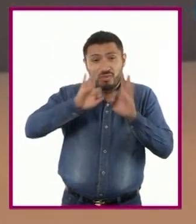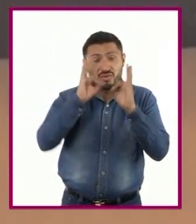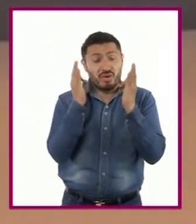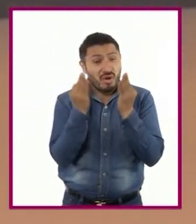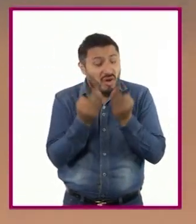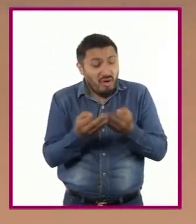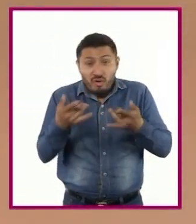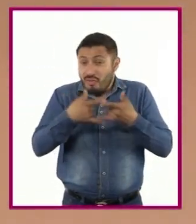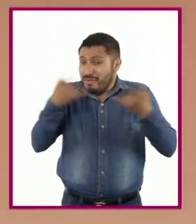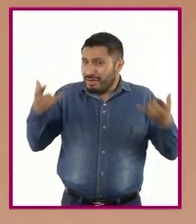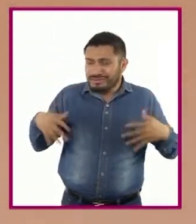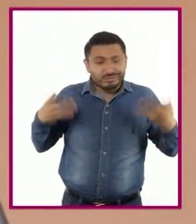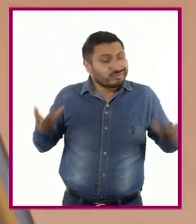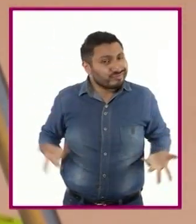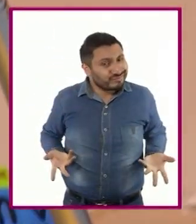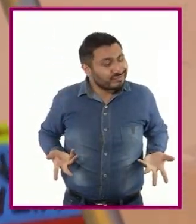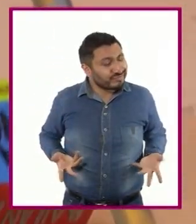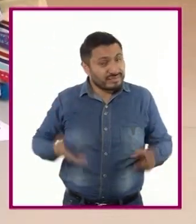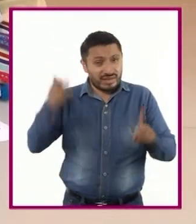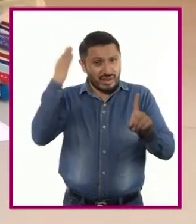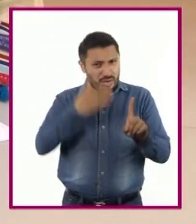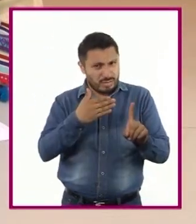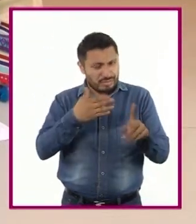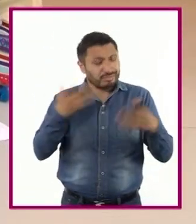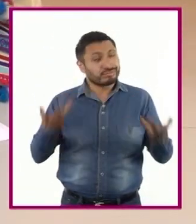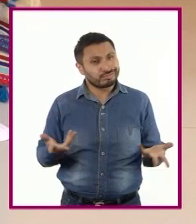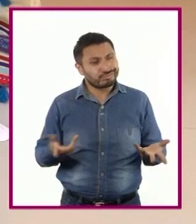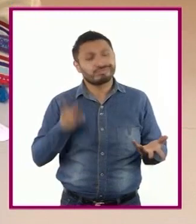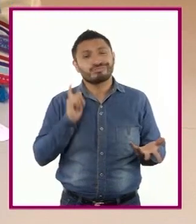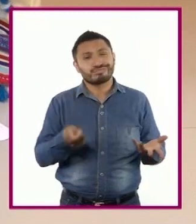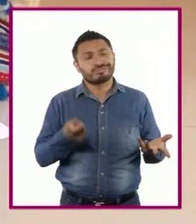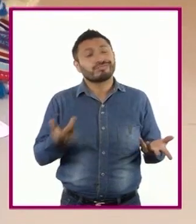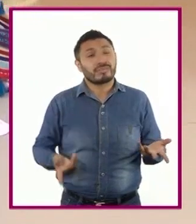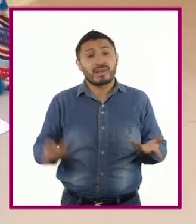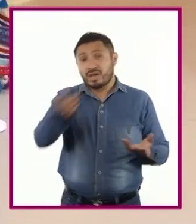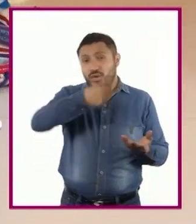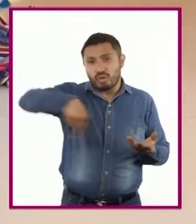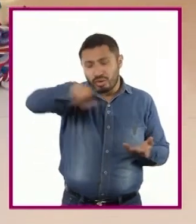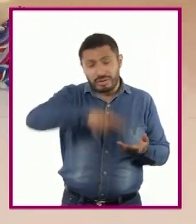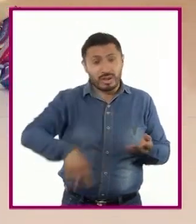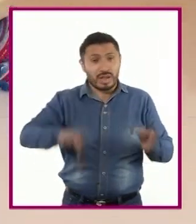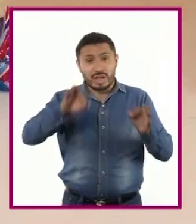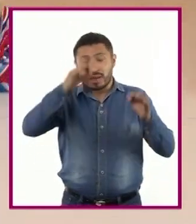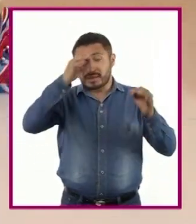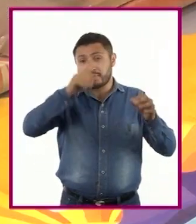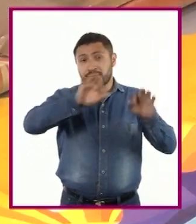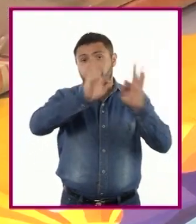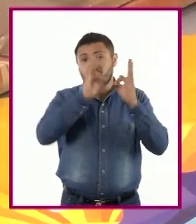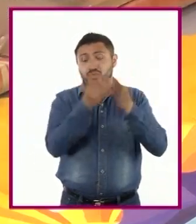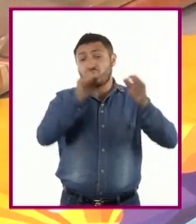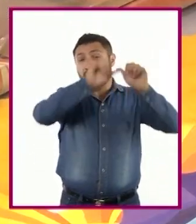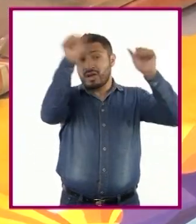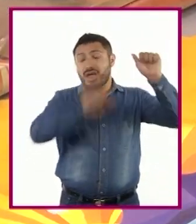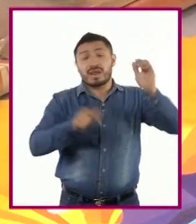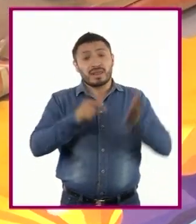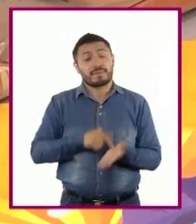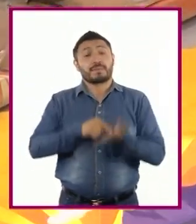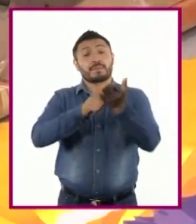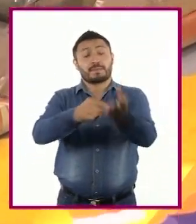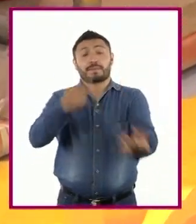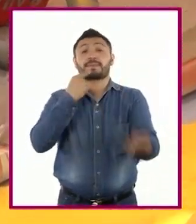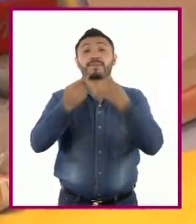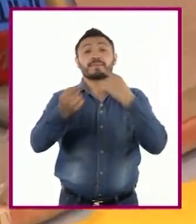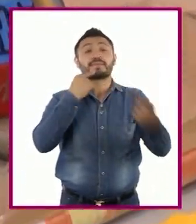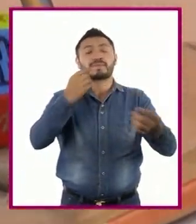sus historias? El reto es que propongan de forma artística su debate, que